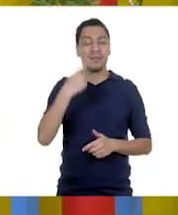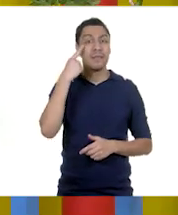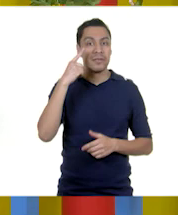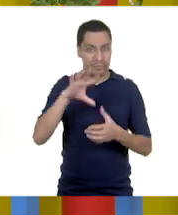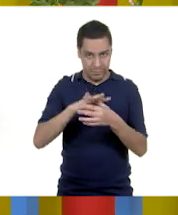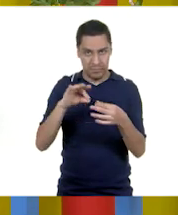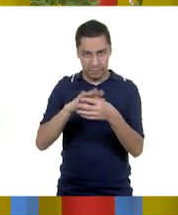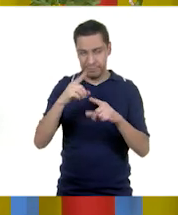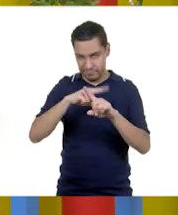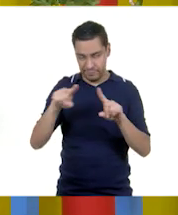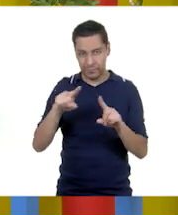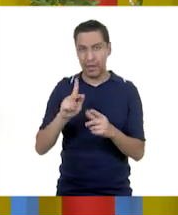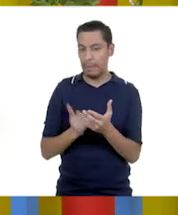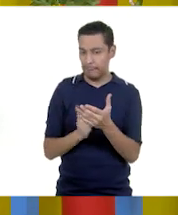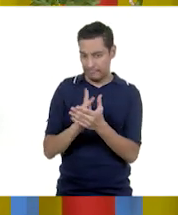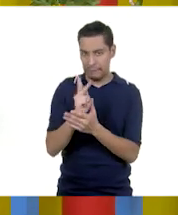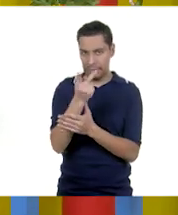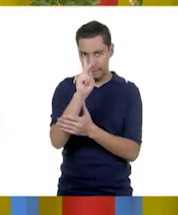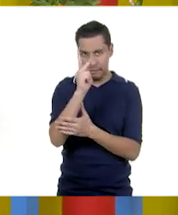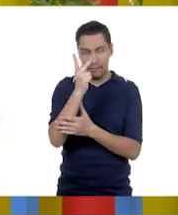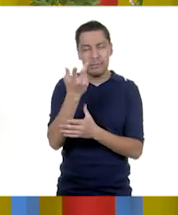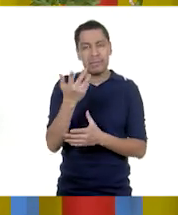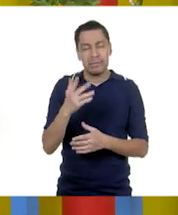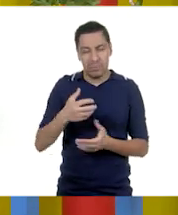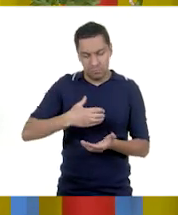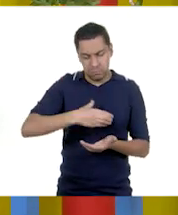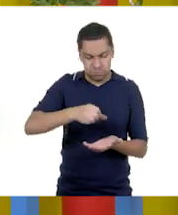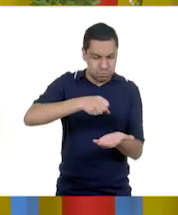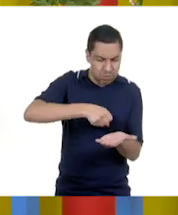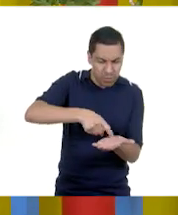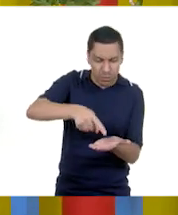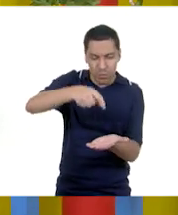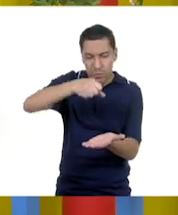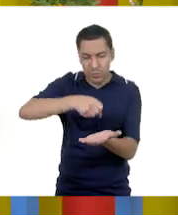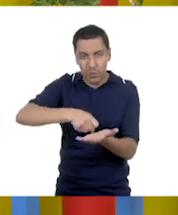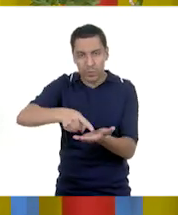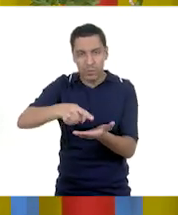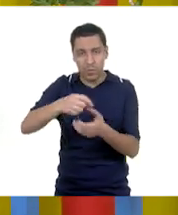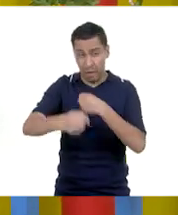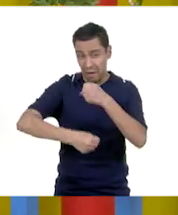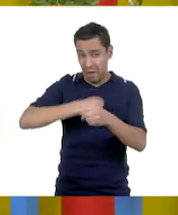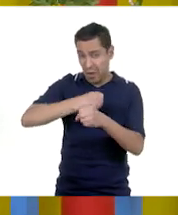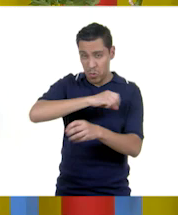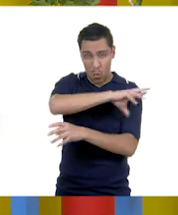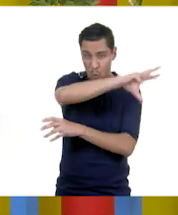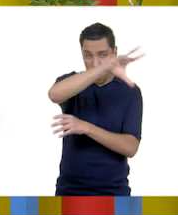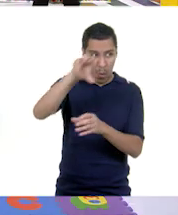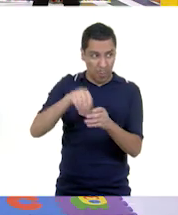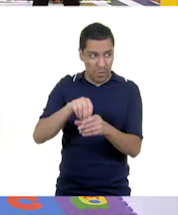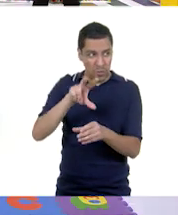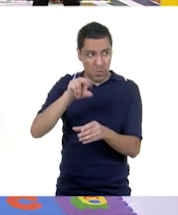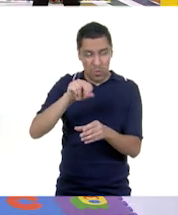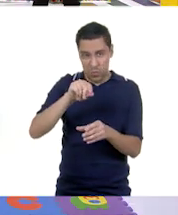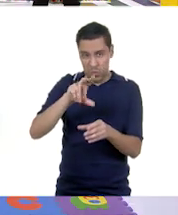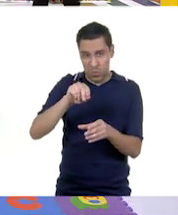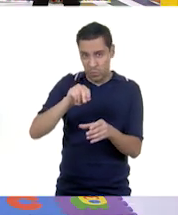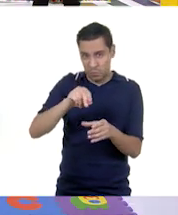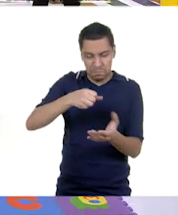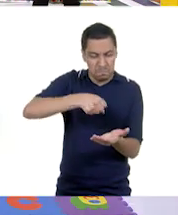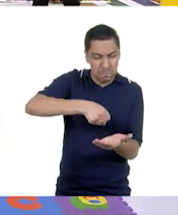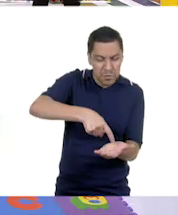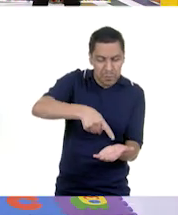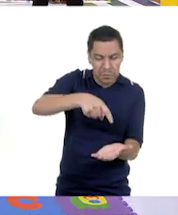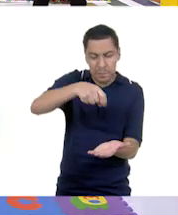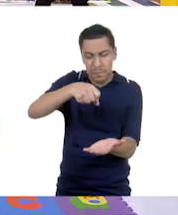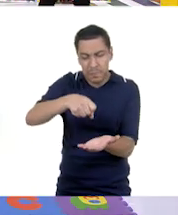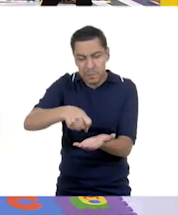que son efectivamente de temporada y se siembran en cierta época del año para que después comiencen a florecer, como es el caso, por